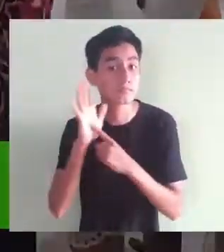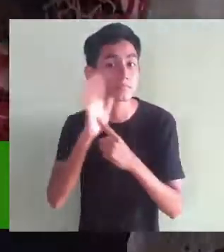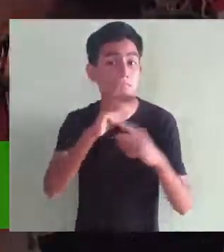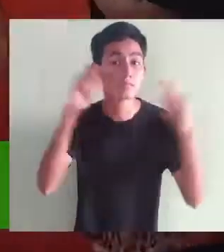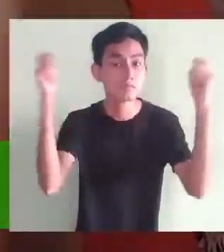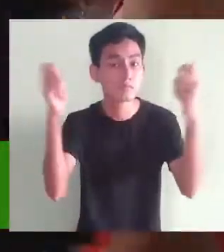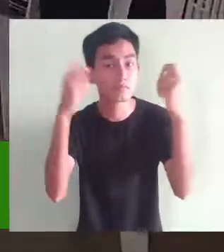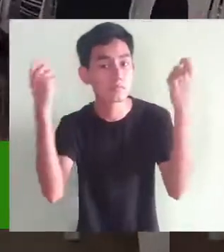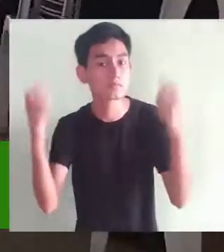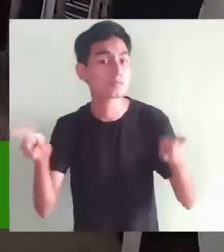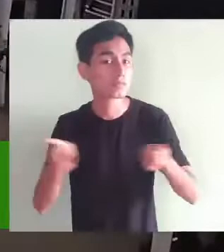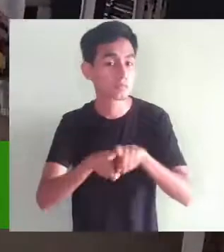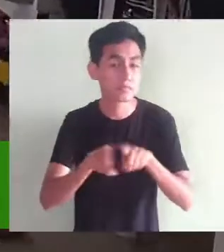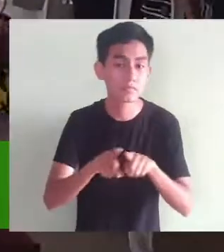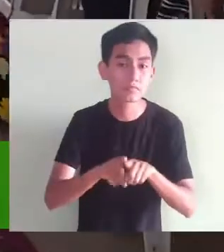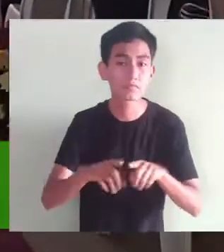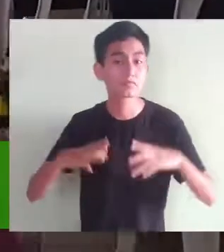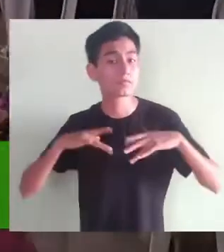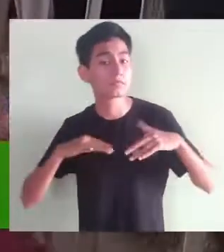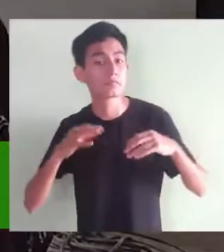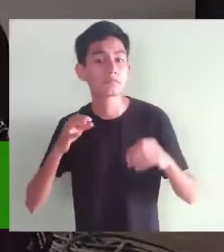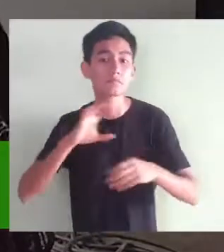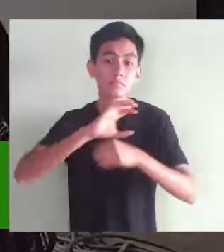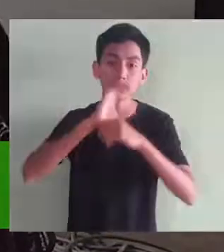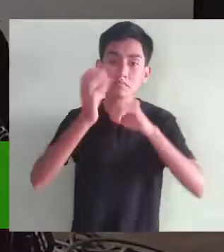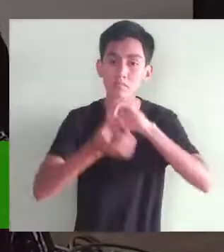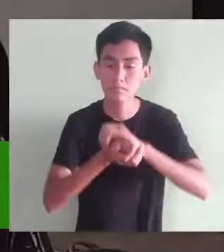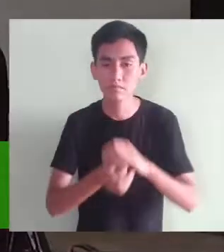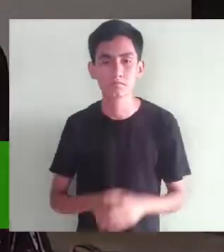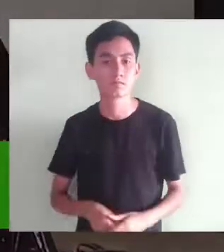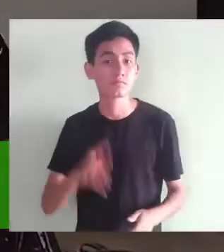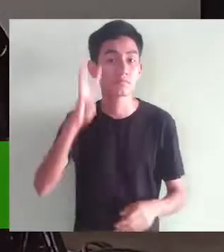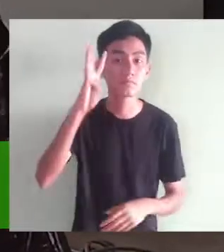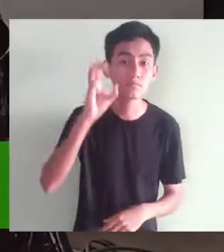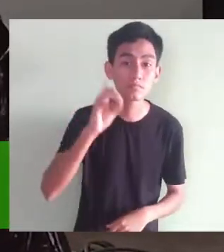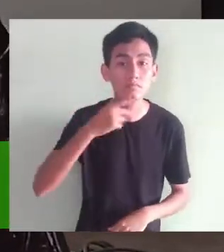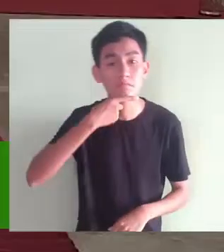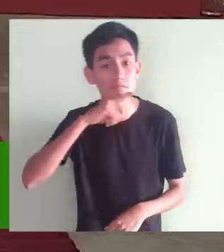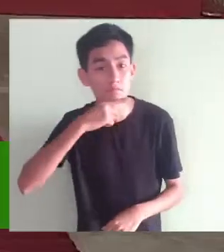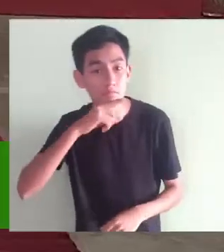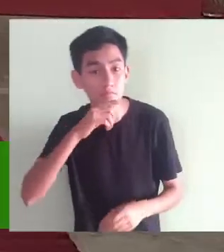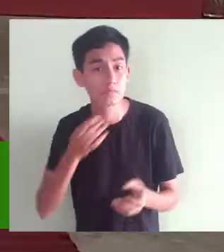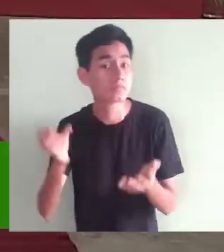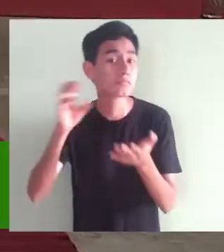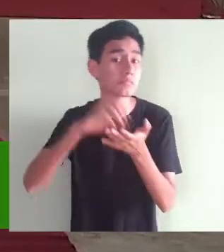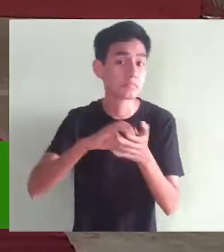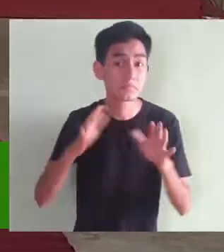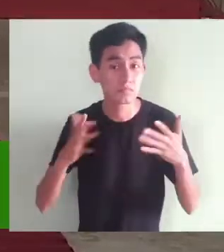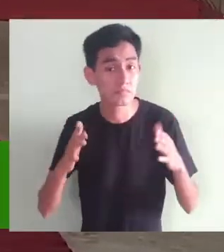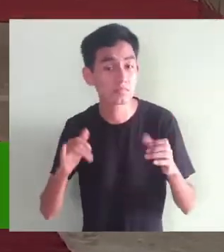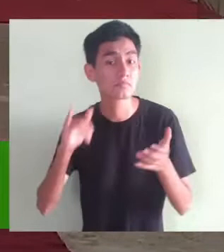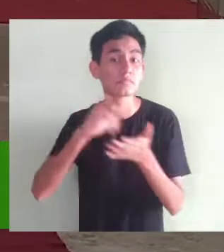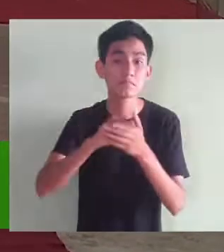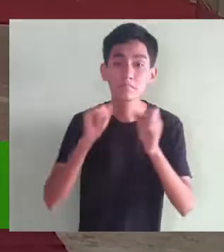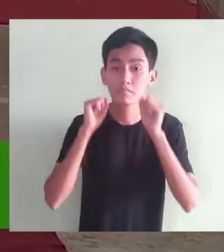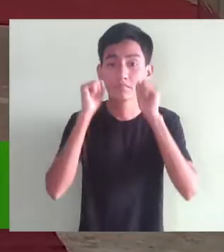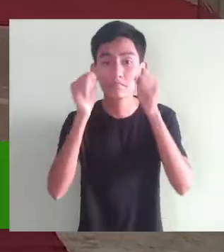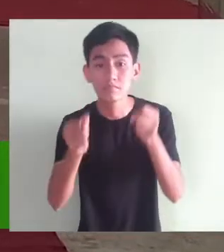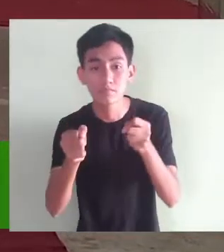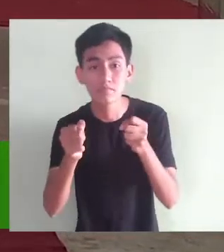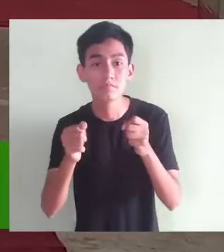riqueza cultural. Fueron más de 40 féminas las que recibieron el reconocimiento, dividido en